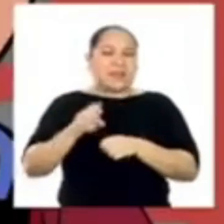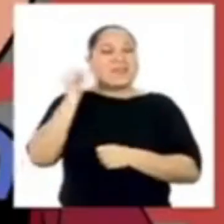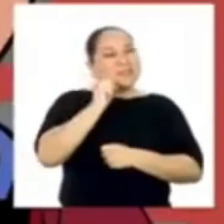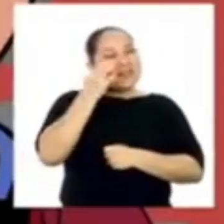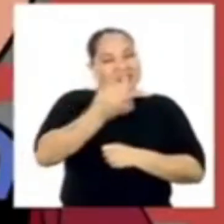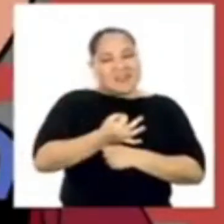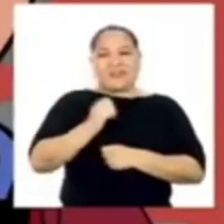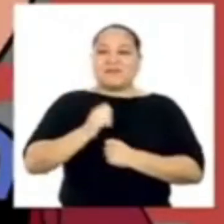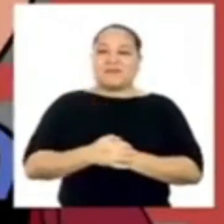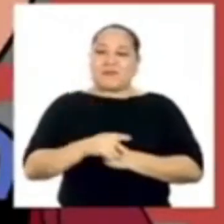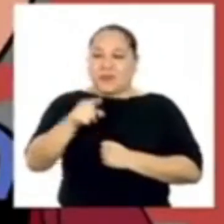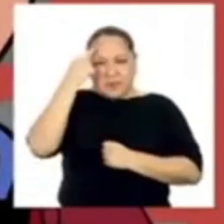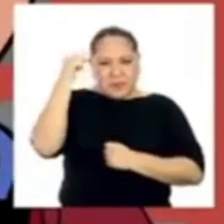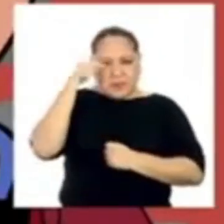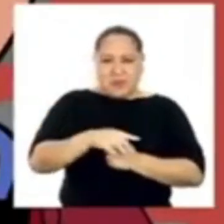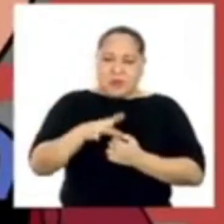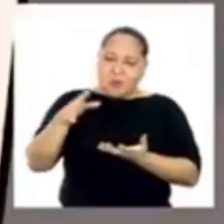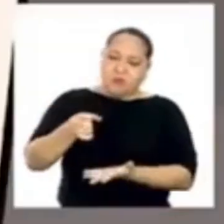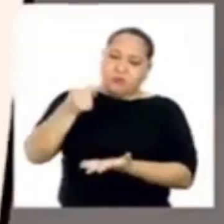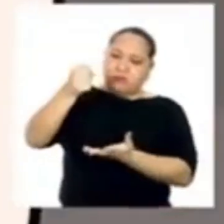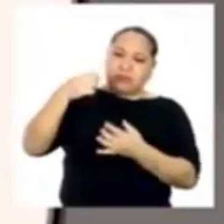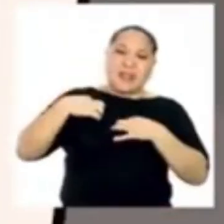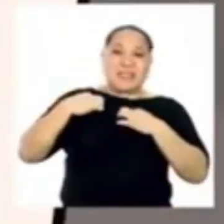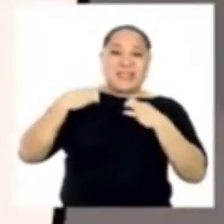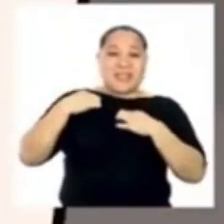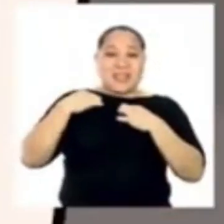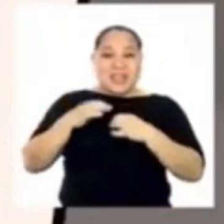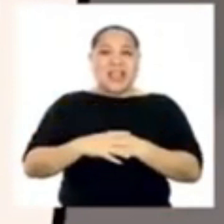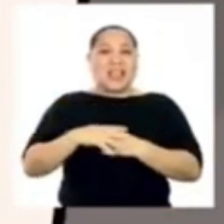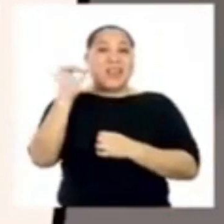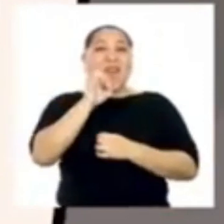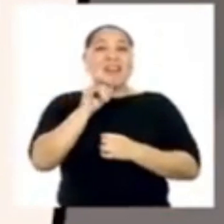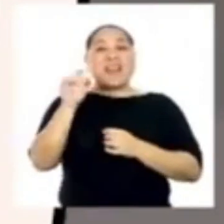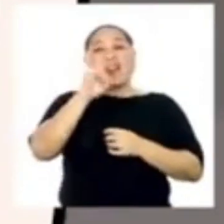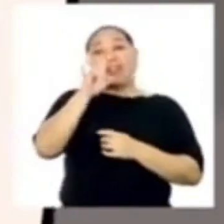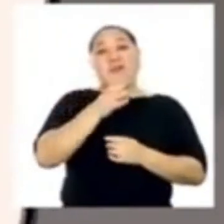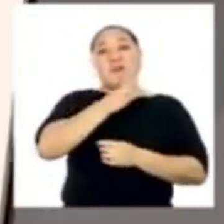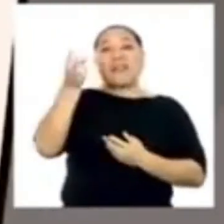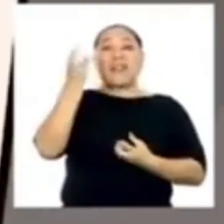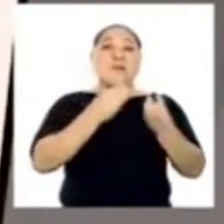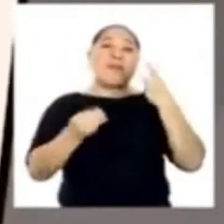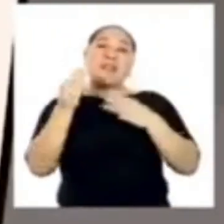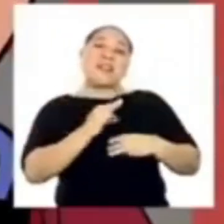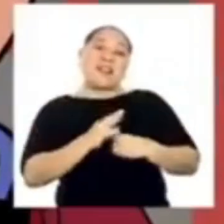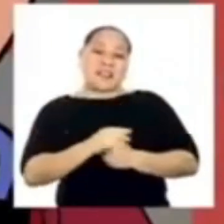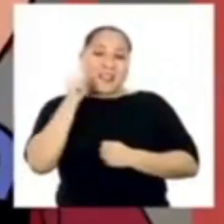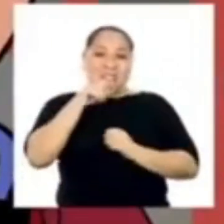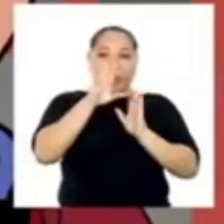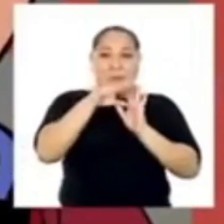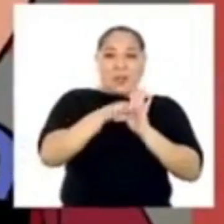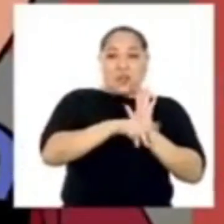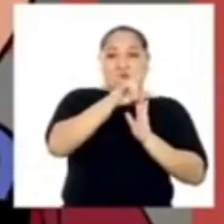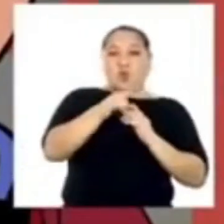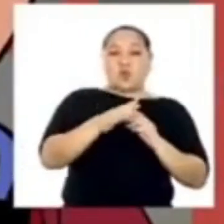¿verdad? Correcto, Samita. ¿Qué crees que dice aquí? Son bolsas de tela, como las que usamos para ir al mercado. Y